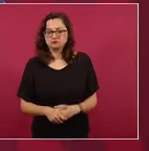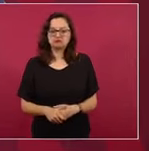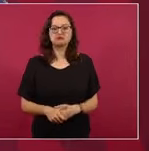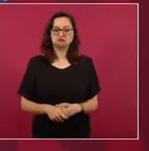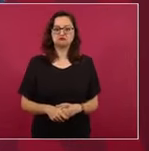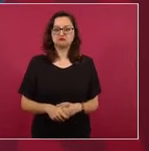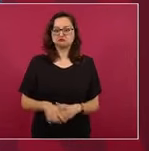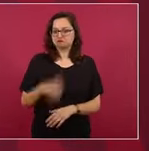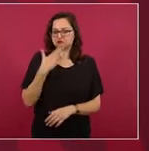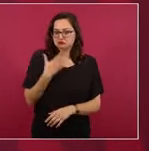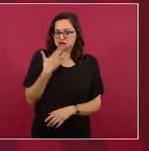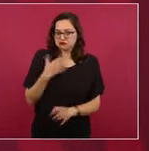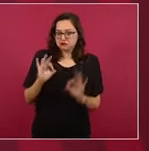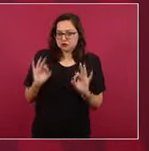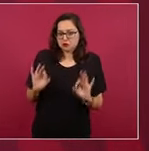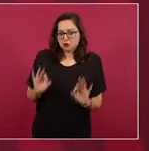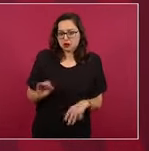Todos los